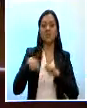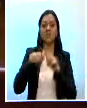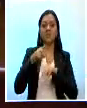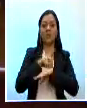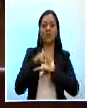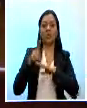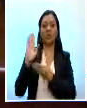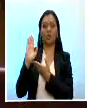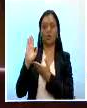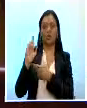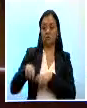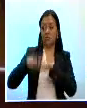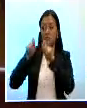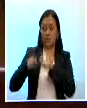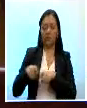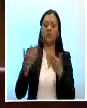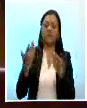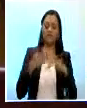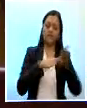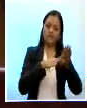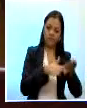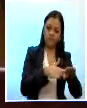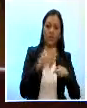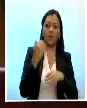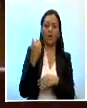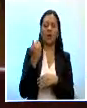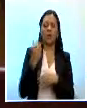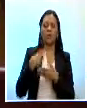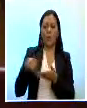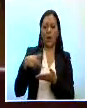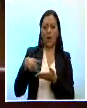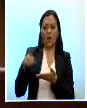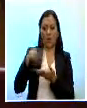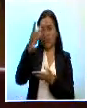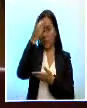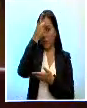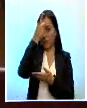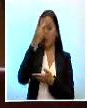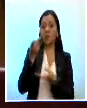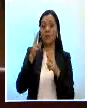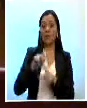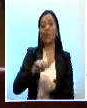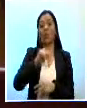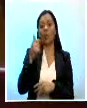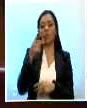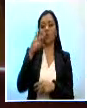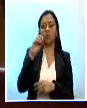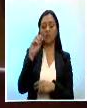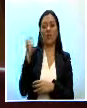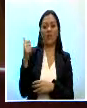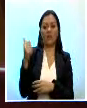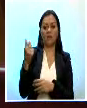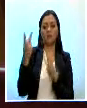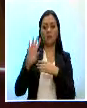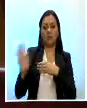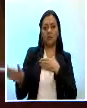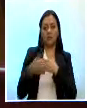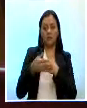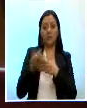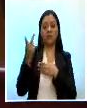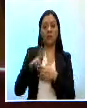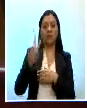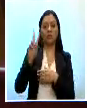IES. Hay nuevamente otro acta de compromiso de pago del 2010 y obviamente en el